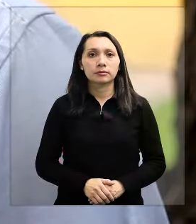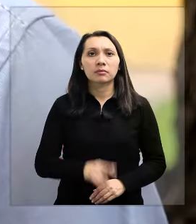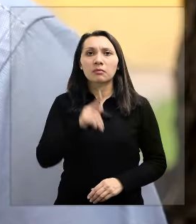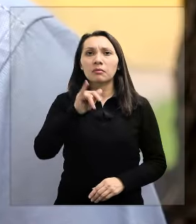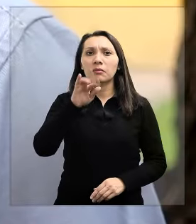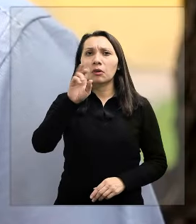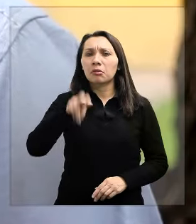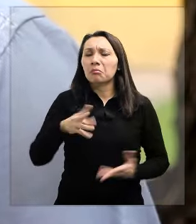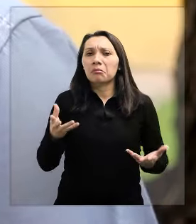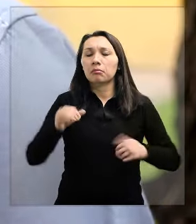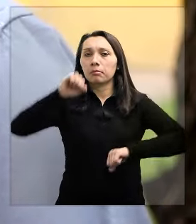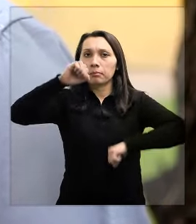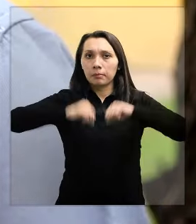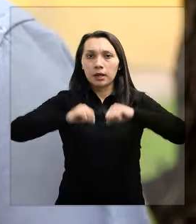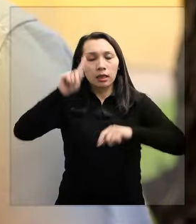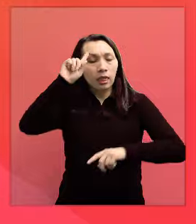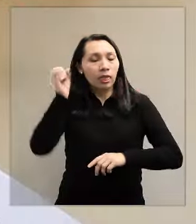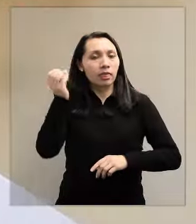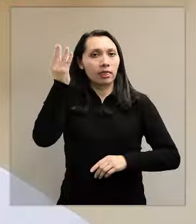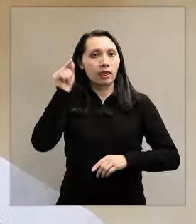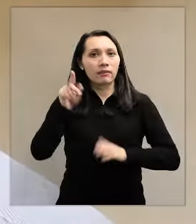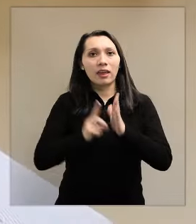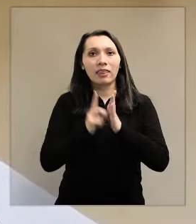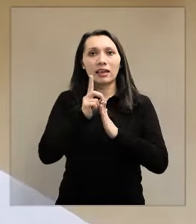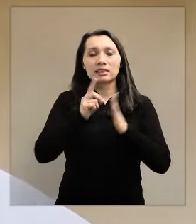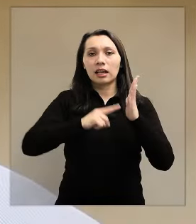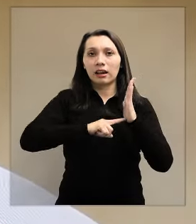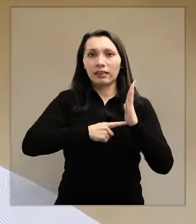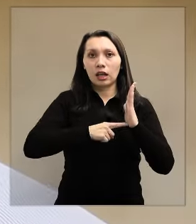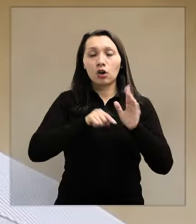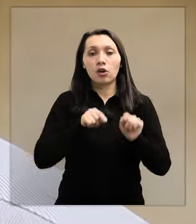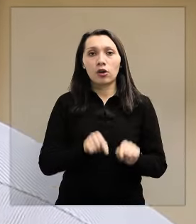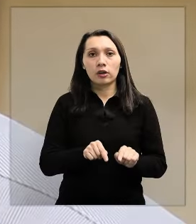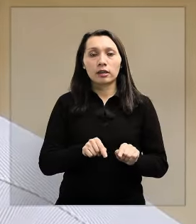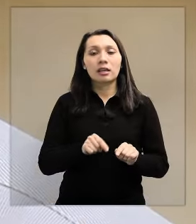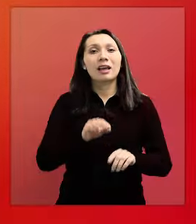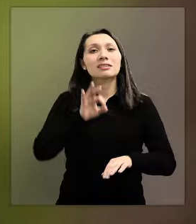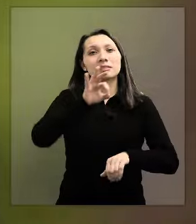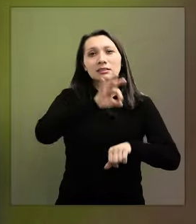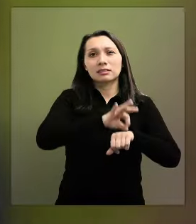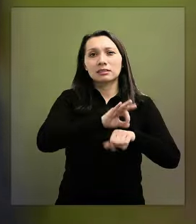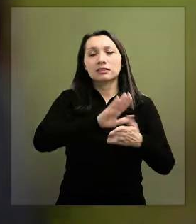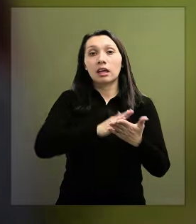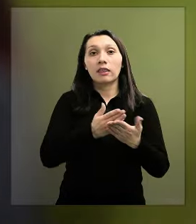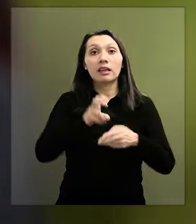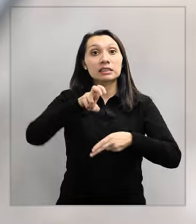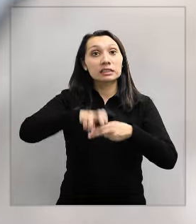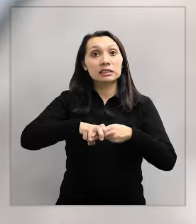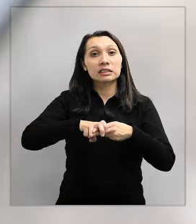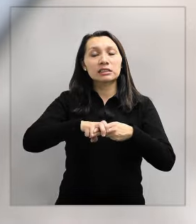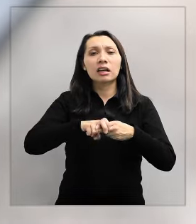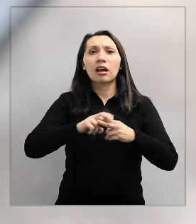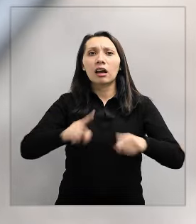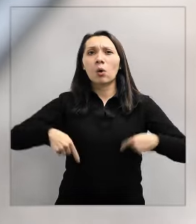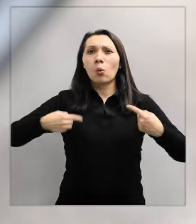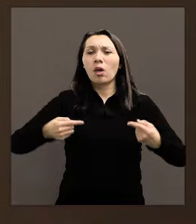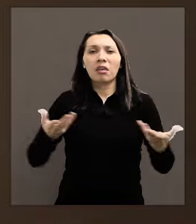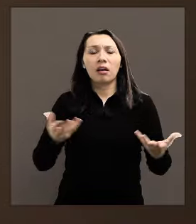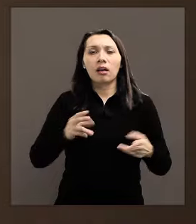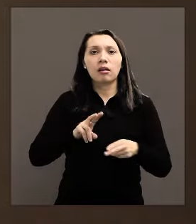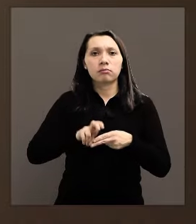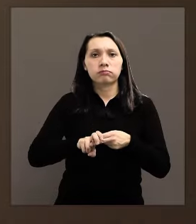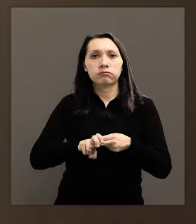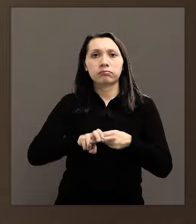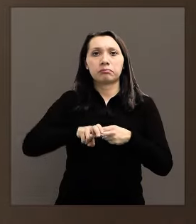Quirón es una empresa de innovación, desarrollo tecnológico en salud. La silla Grab es una silla de ruedas que